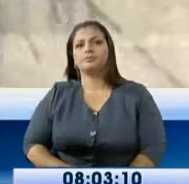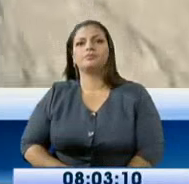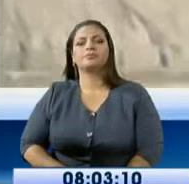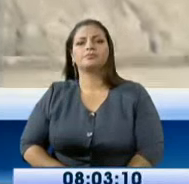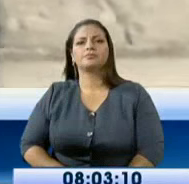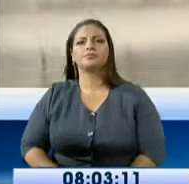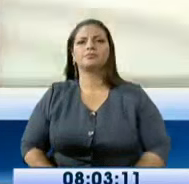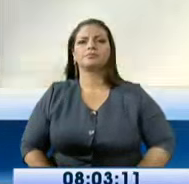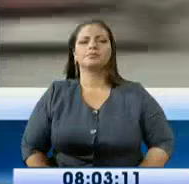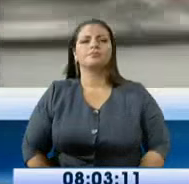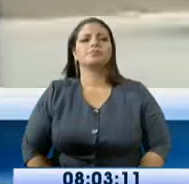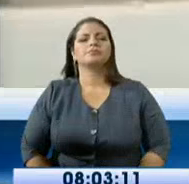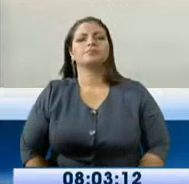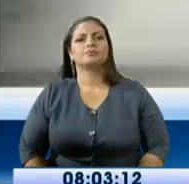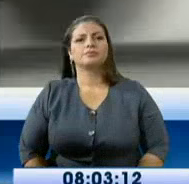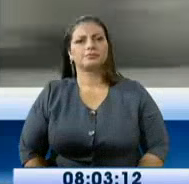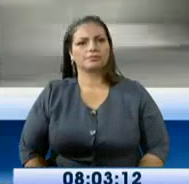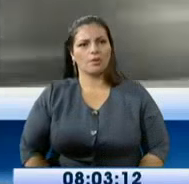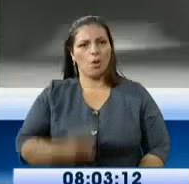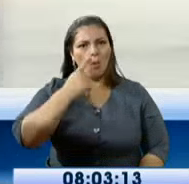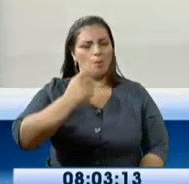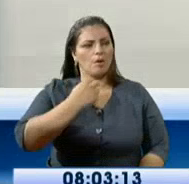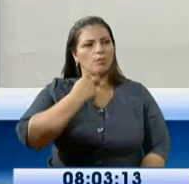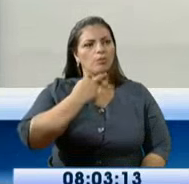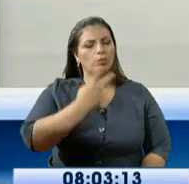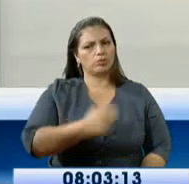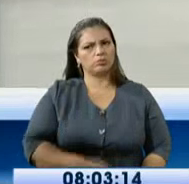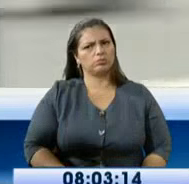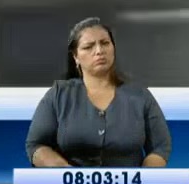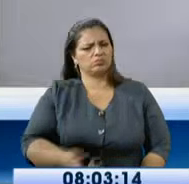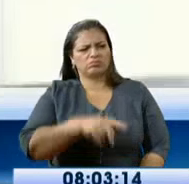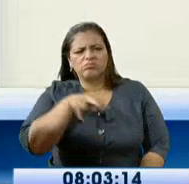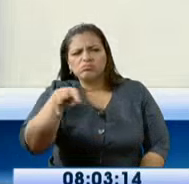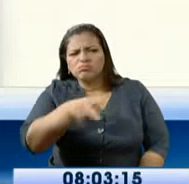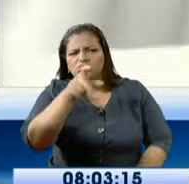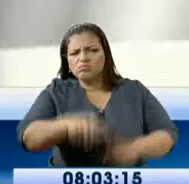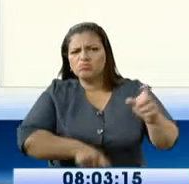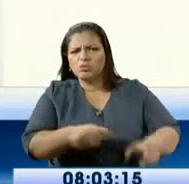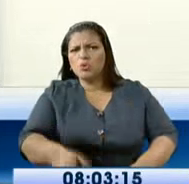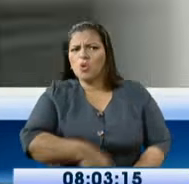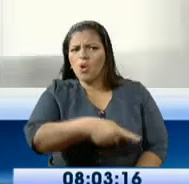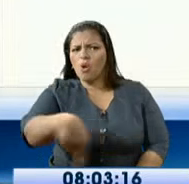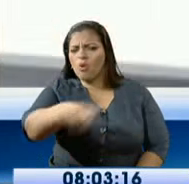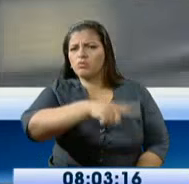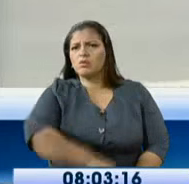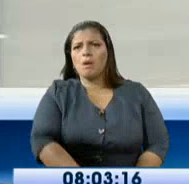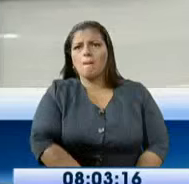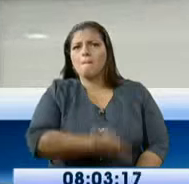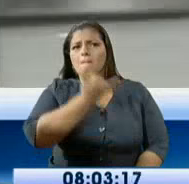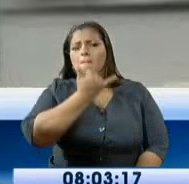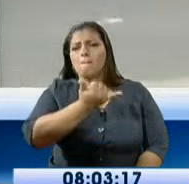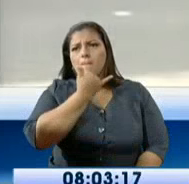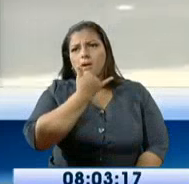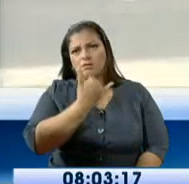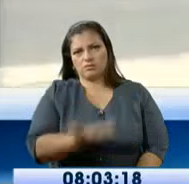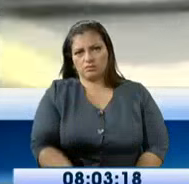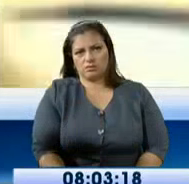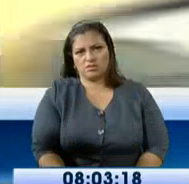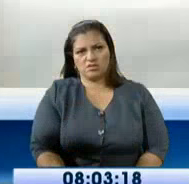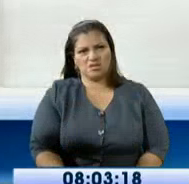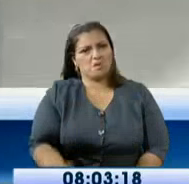debe de ser, niña. Por favor, es que esa gente que cruza por el lado de allá abajo no tienen